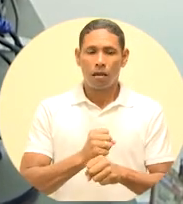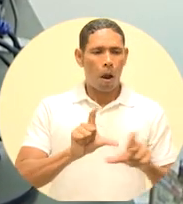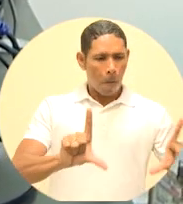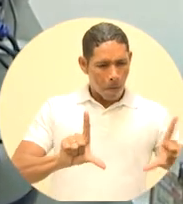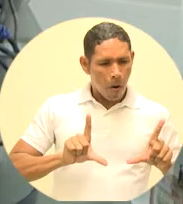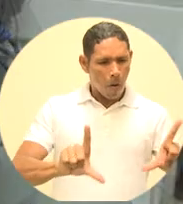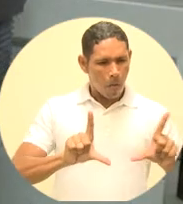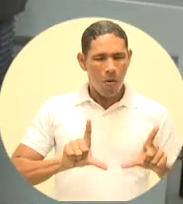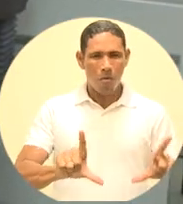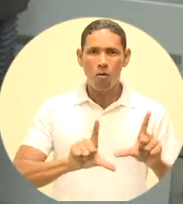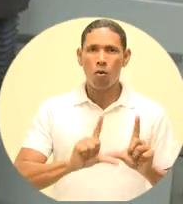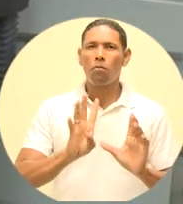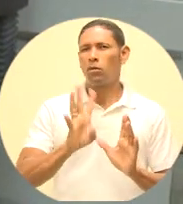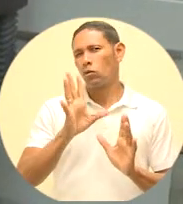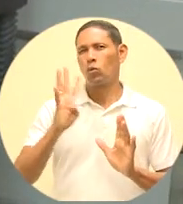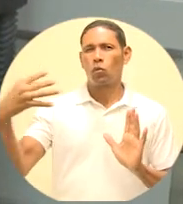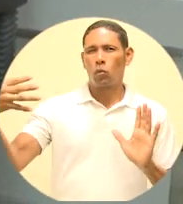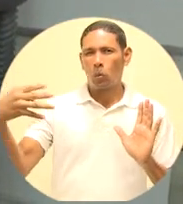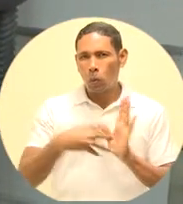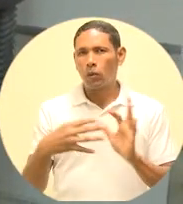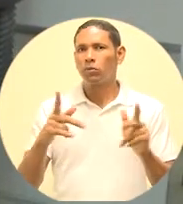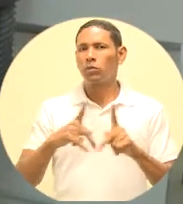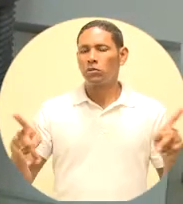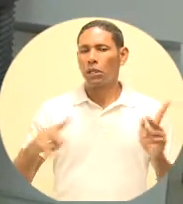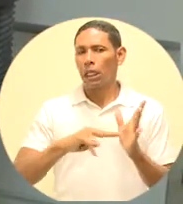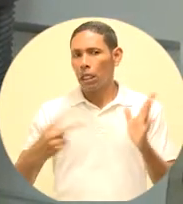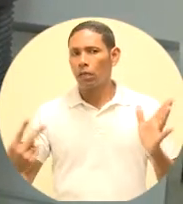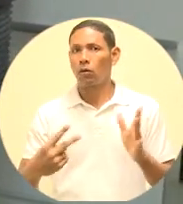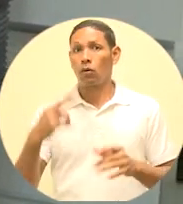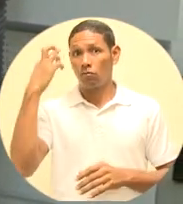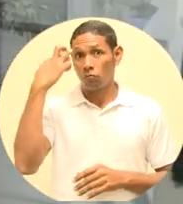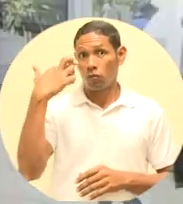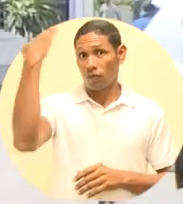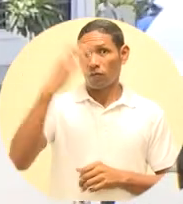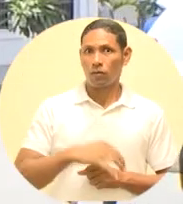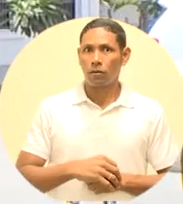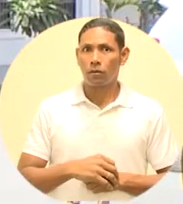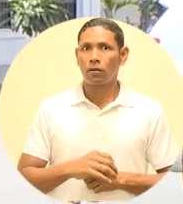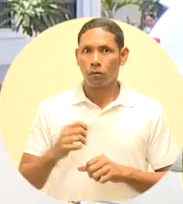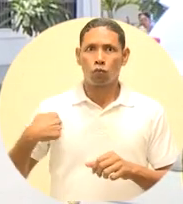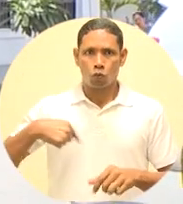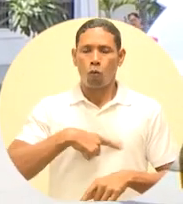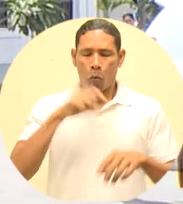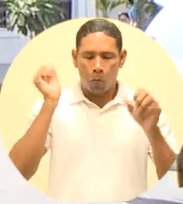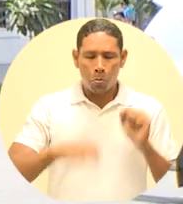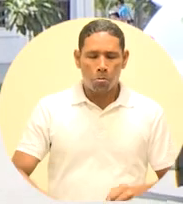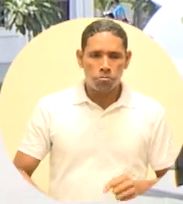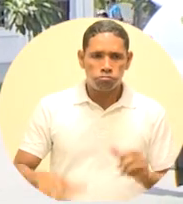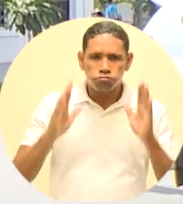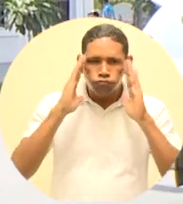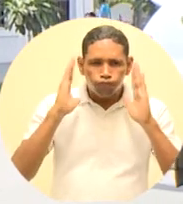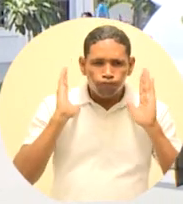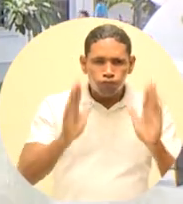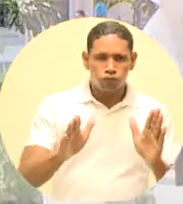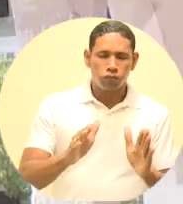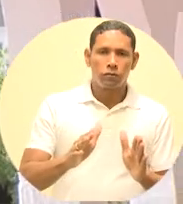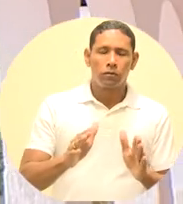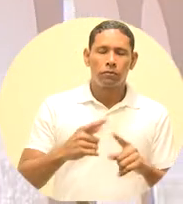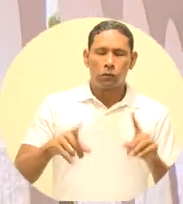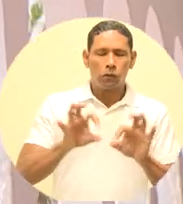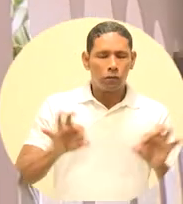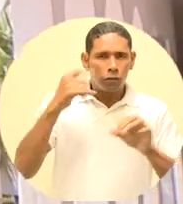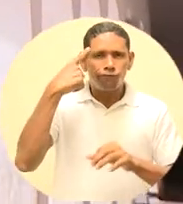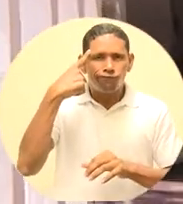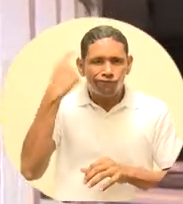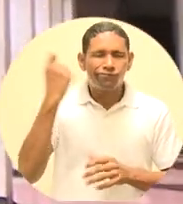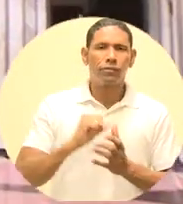4,000 profesionales y técnicos y hemos podido atender una población. No obstante, el reto para